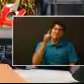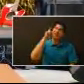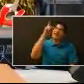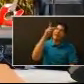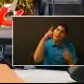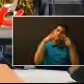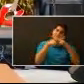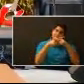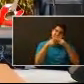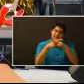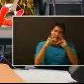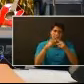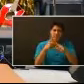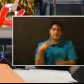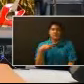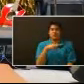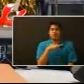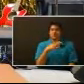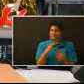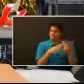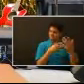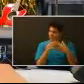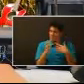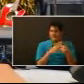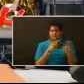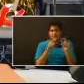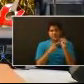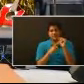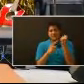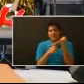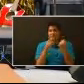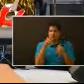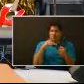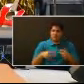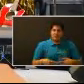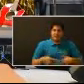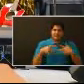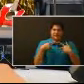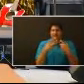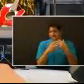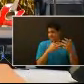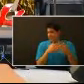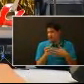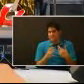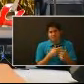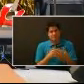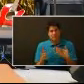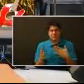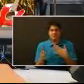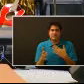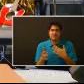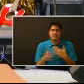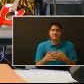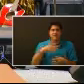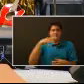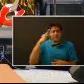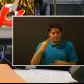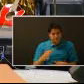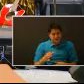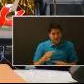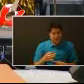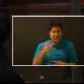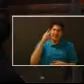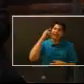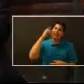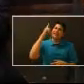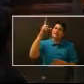por nosotros. No importa la situación que usted esté viviendo, no importa. Pero realmente